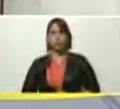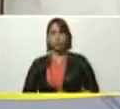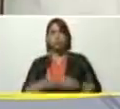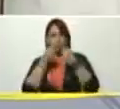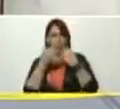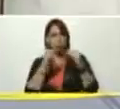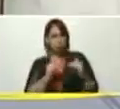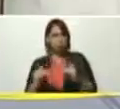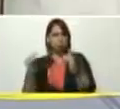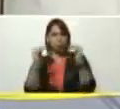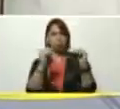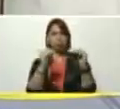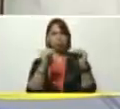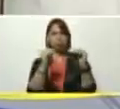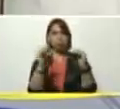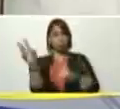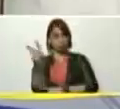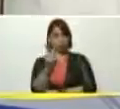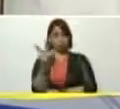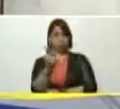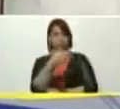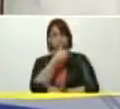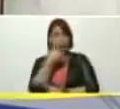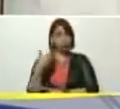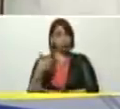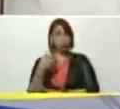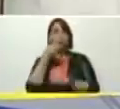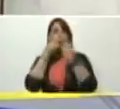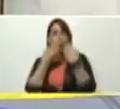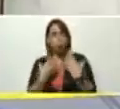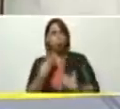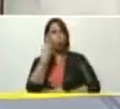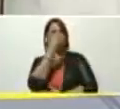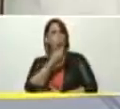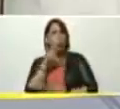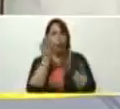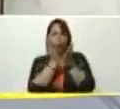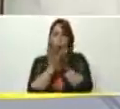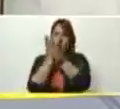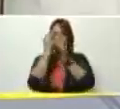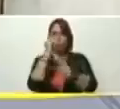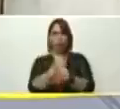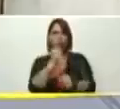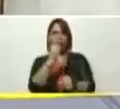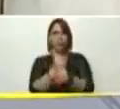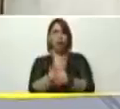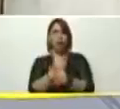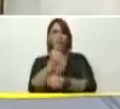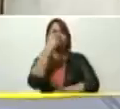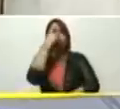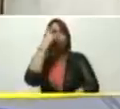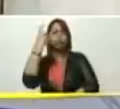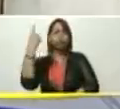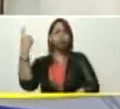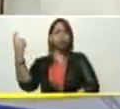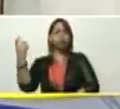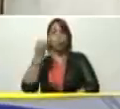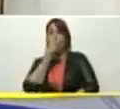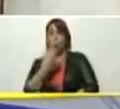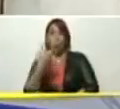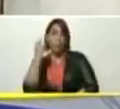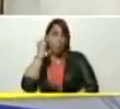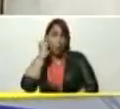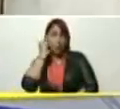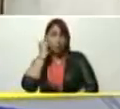bueno. Si Venezuela mejora, es bueno para el joven que estudia, que trabaja, que sueña. Es bueno para la